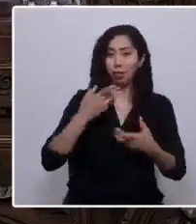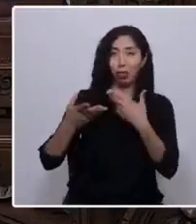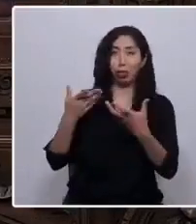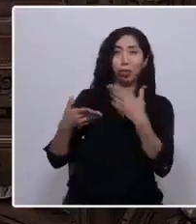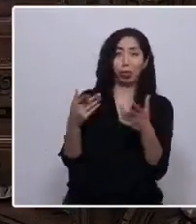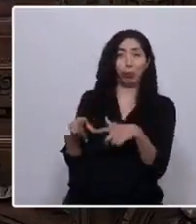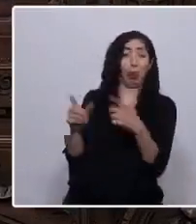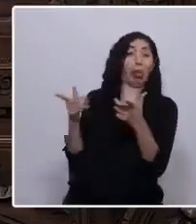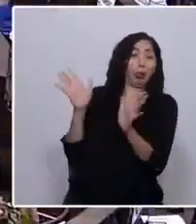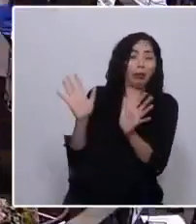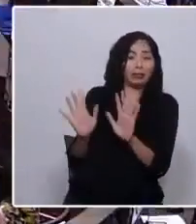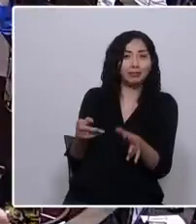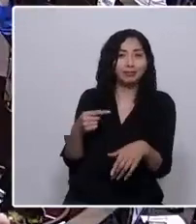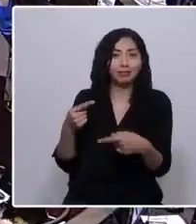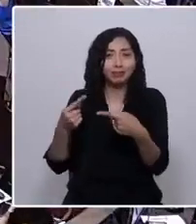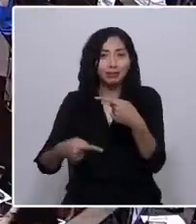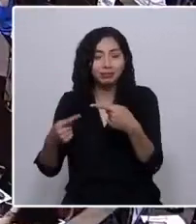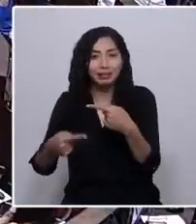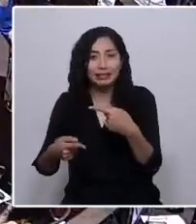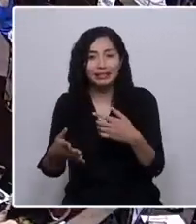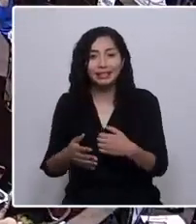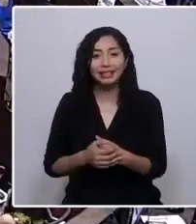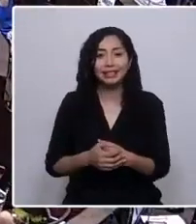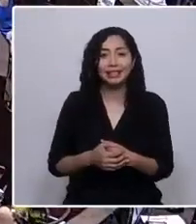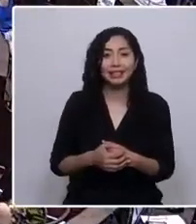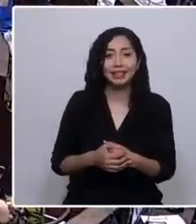entiende. Yo soy un constituyente.